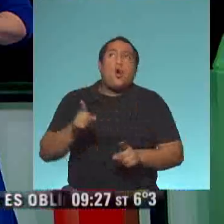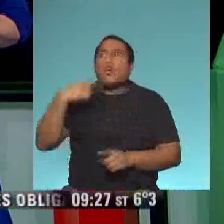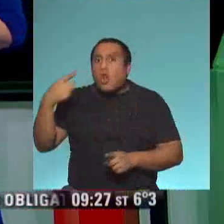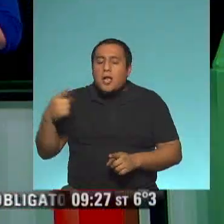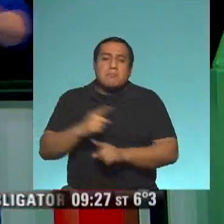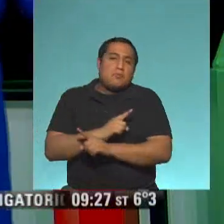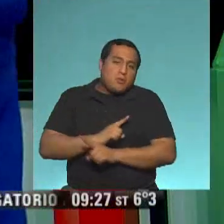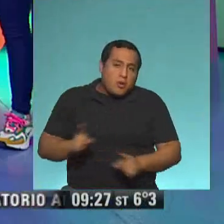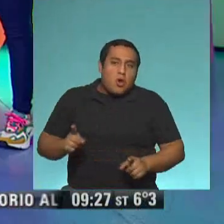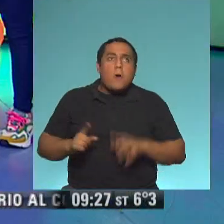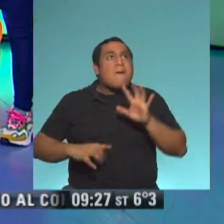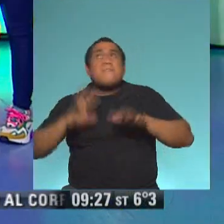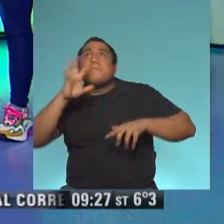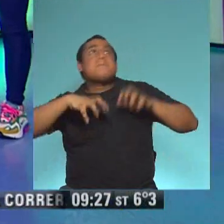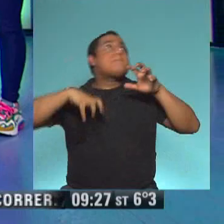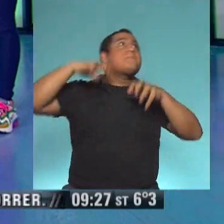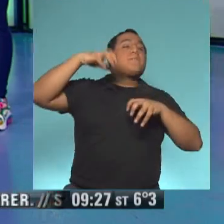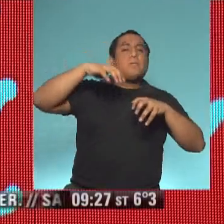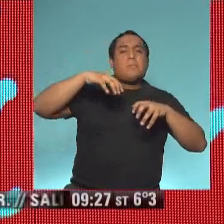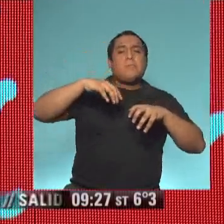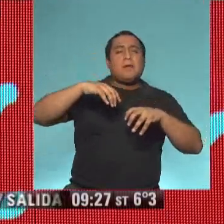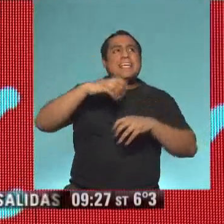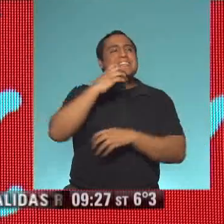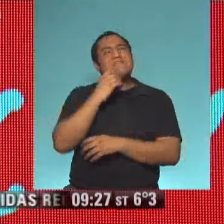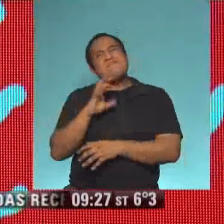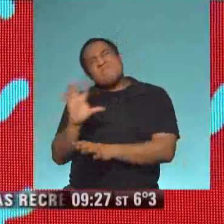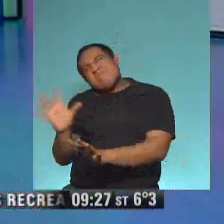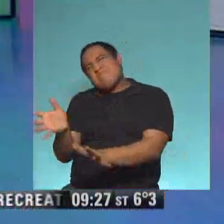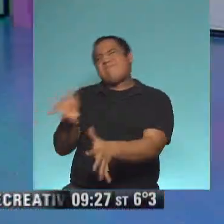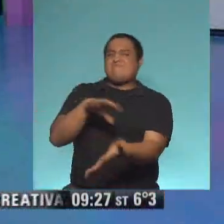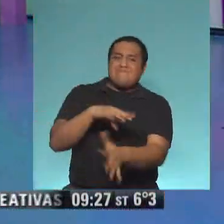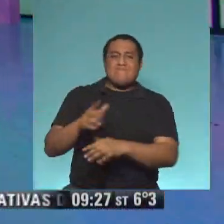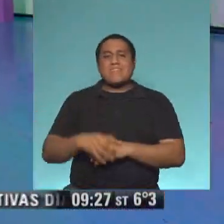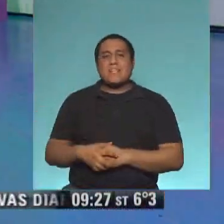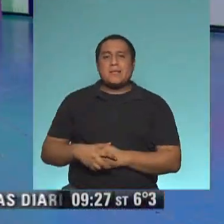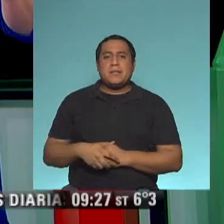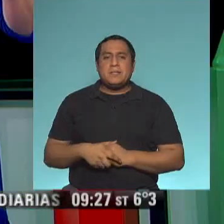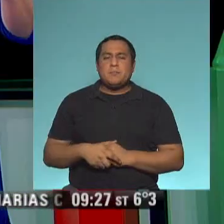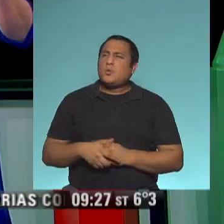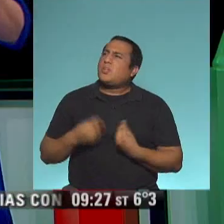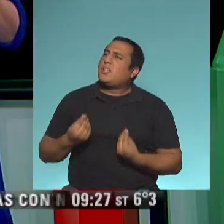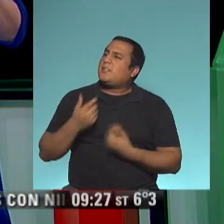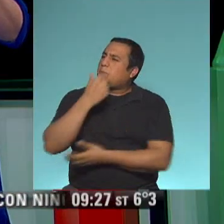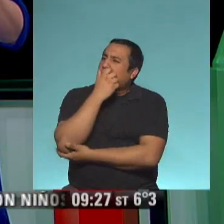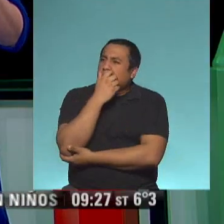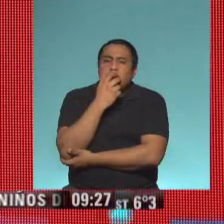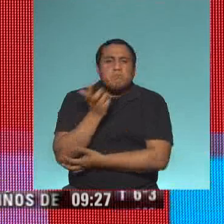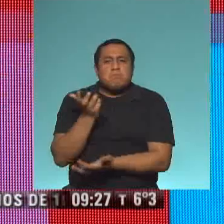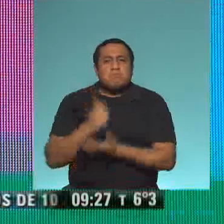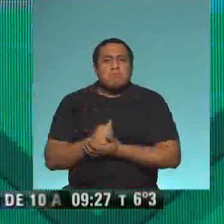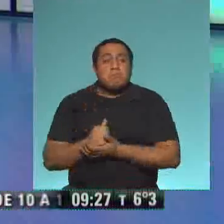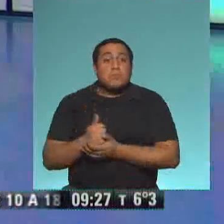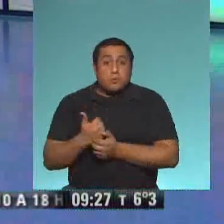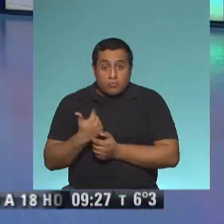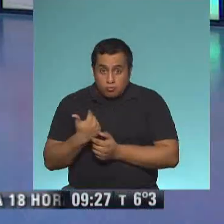Colores. Treparse. Treparse. Parecido. Subir. Para... ¿qué estuvimos haciendo? Atravesando. Yo me